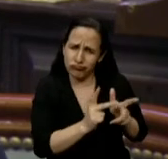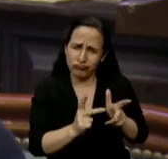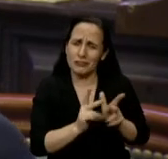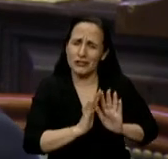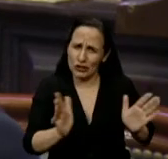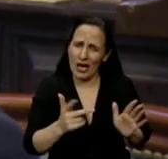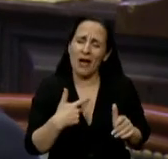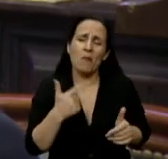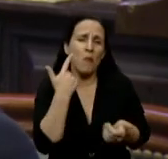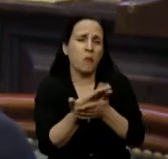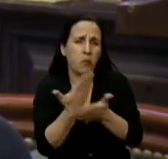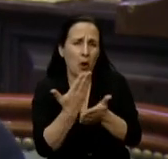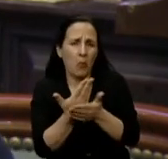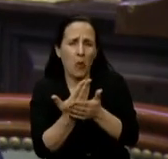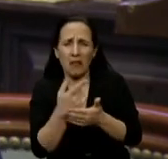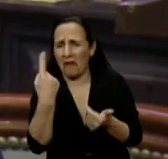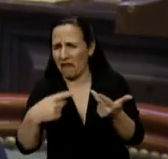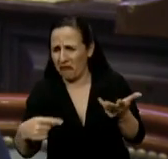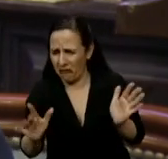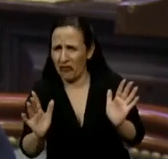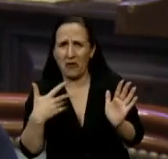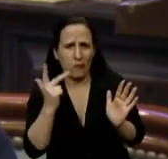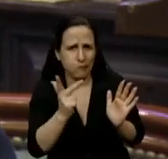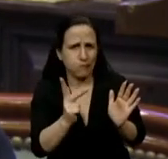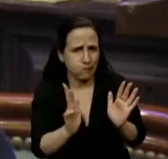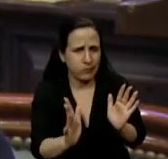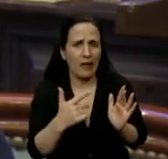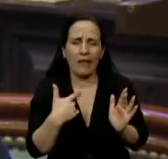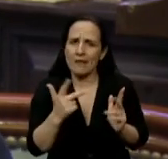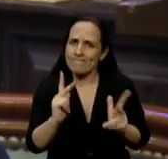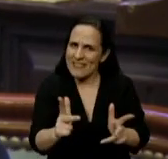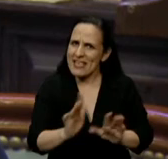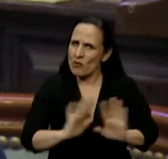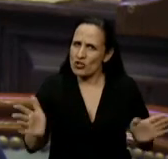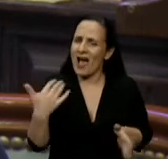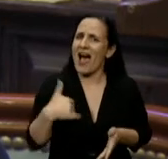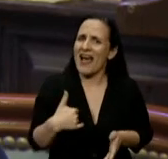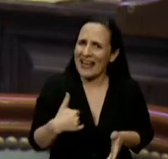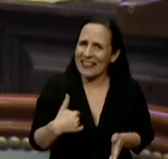sugerimos alternativas, planteamos de que Argentina tiene ya un